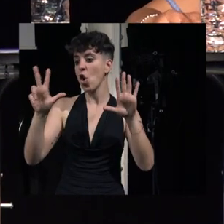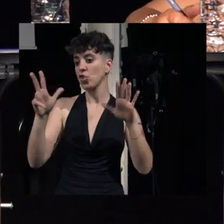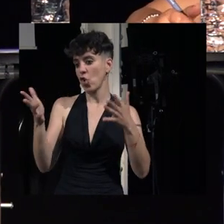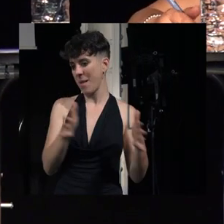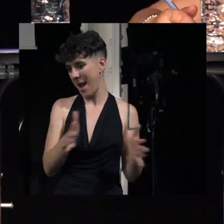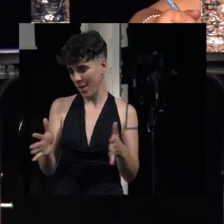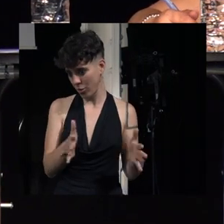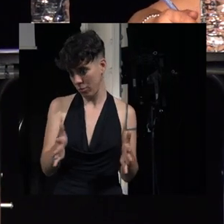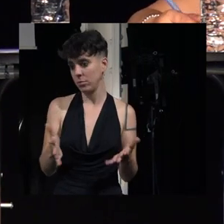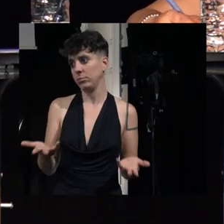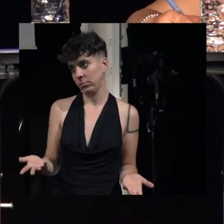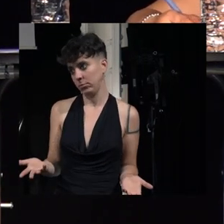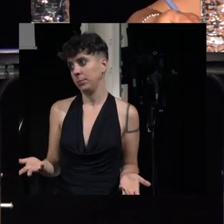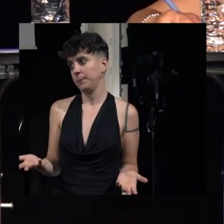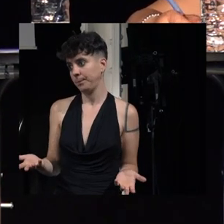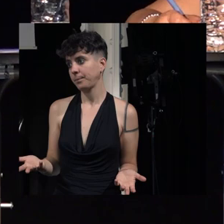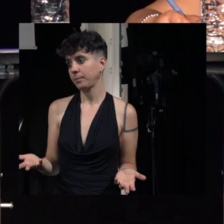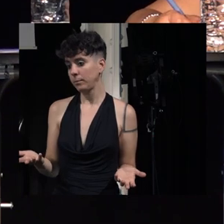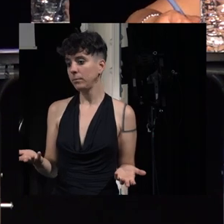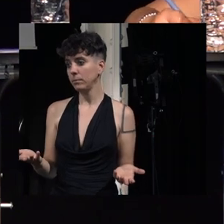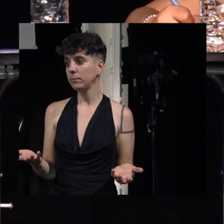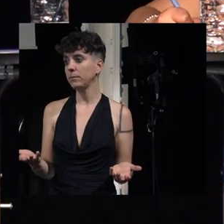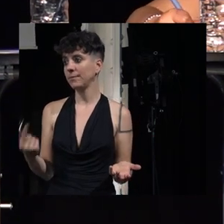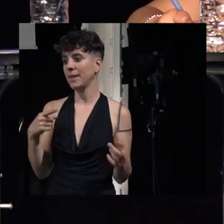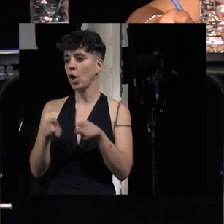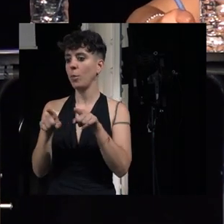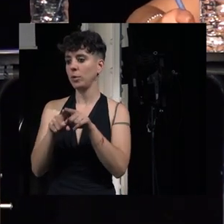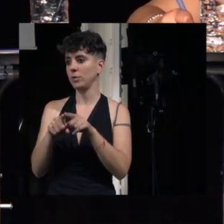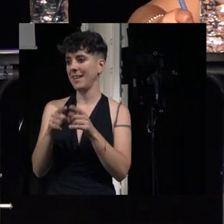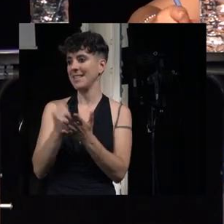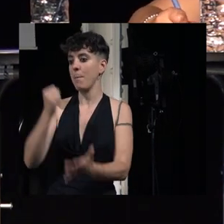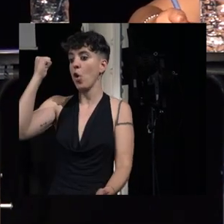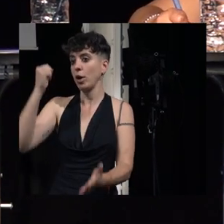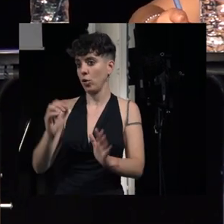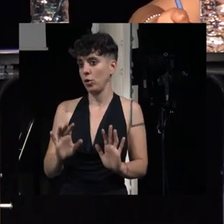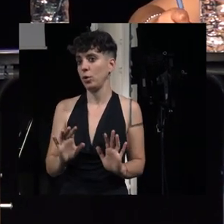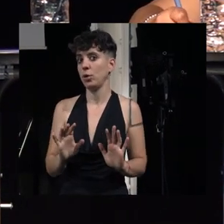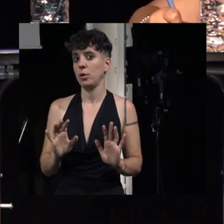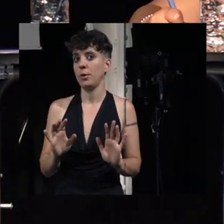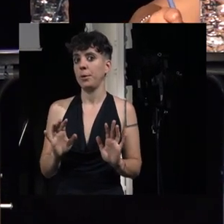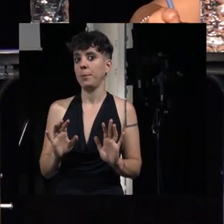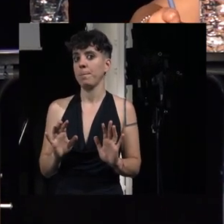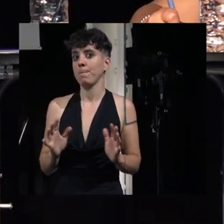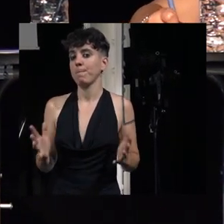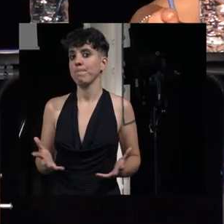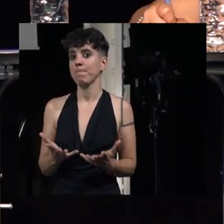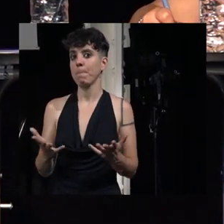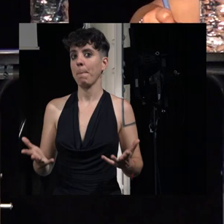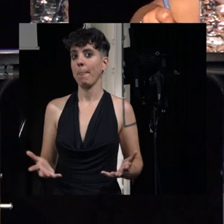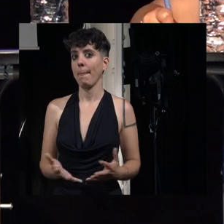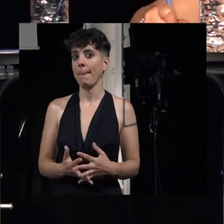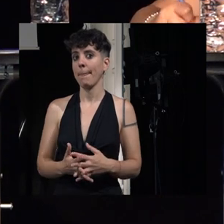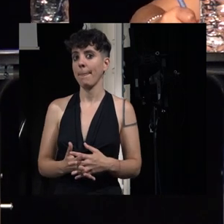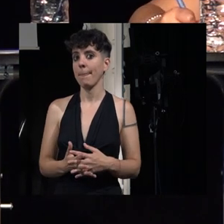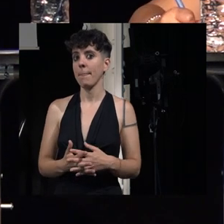sea, partiendo de ahí. Partiendo de una cuestión simbólica, pero luego está todo